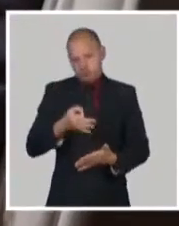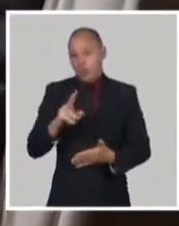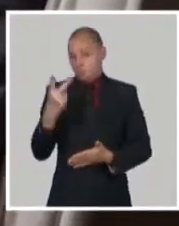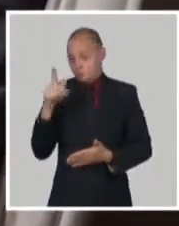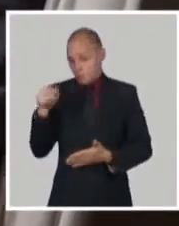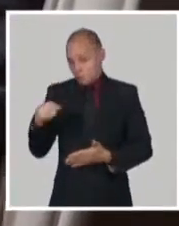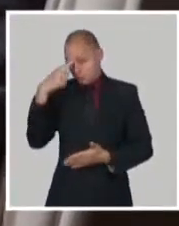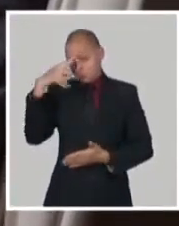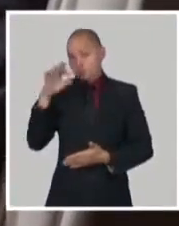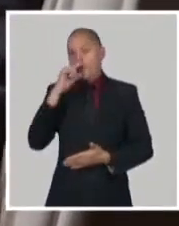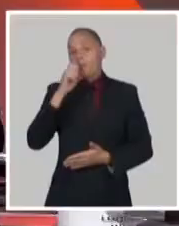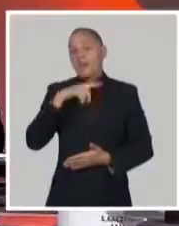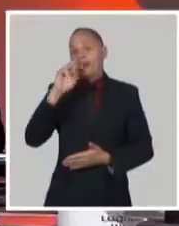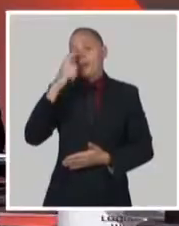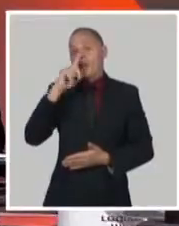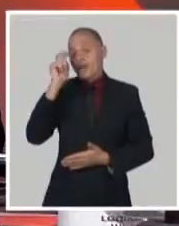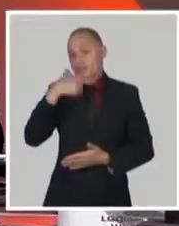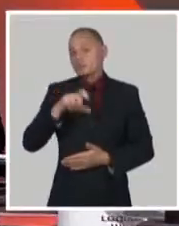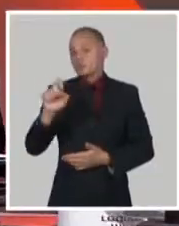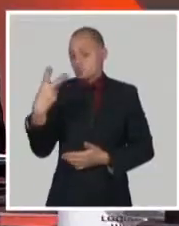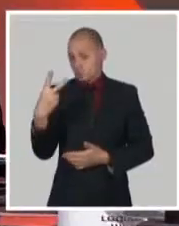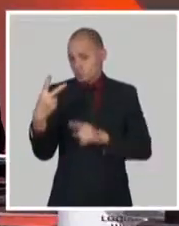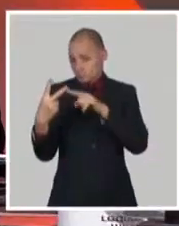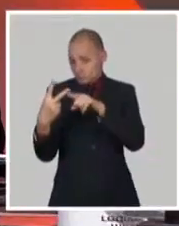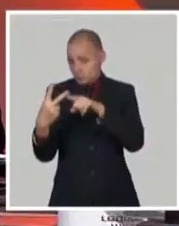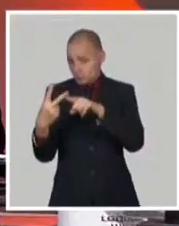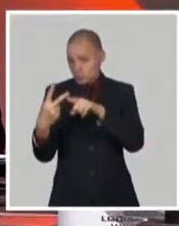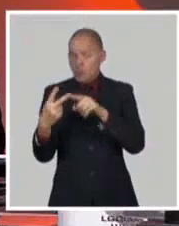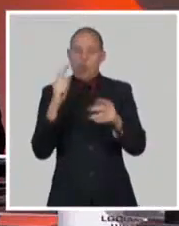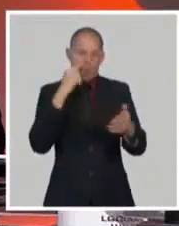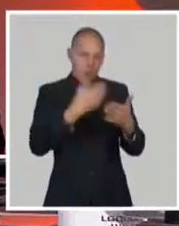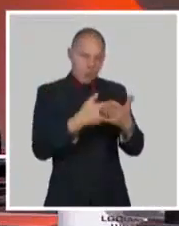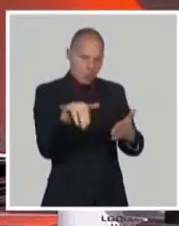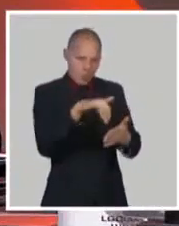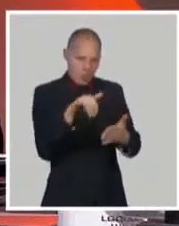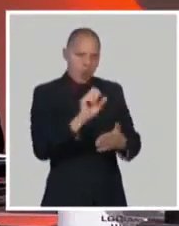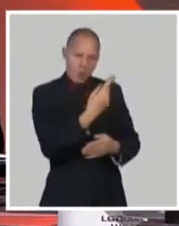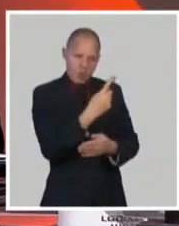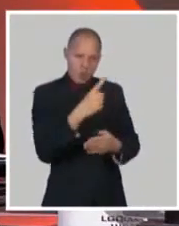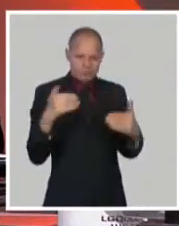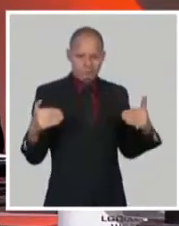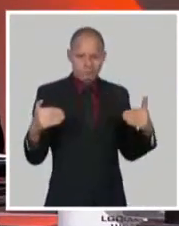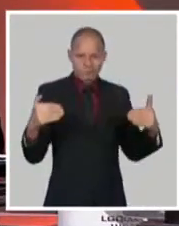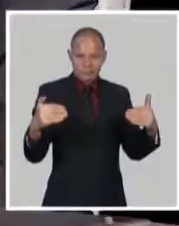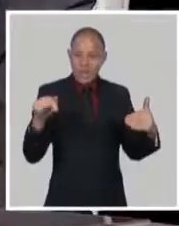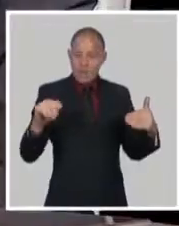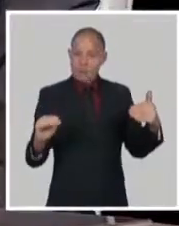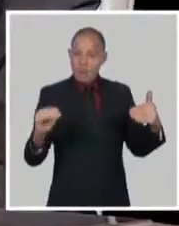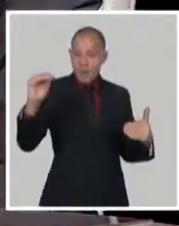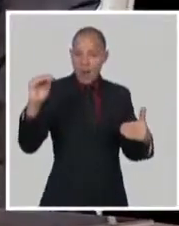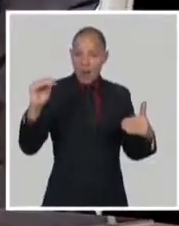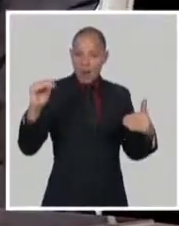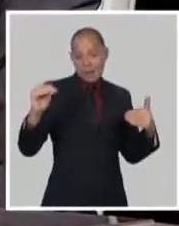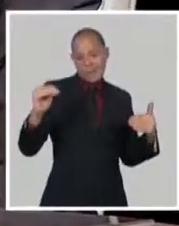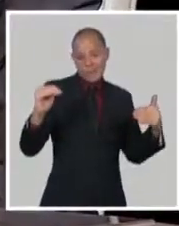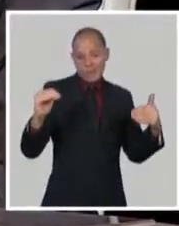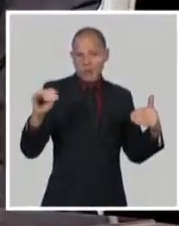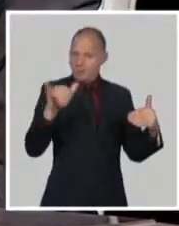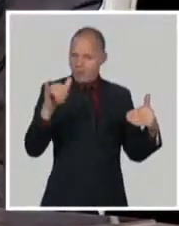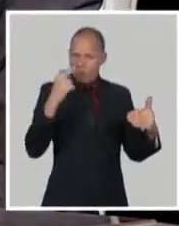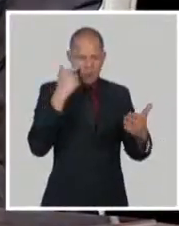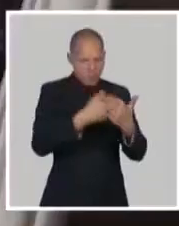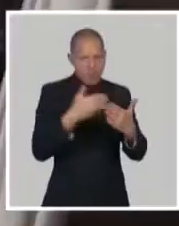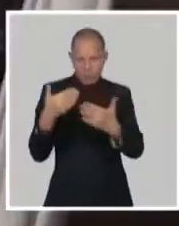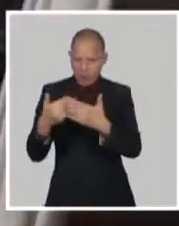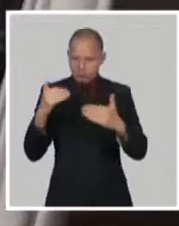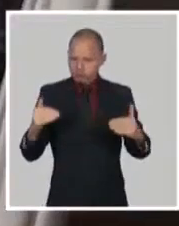que va adelante, pero acompañada de Soberana 01. Sí. Una eficacia compartida de ambos candidatos vacunales, y